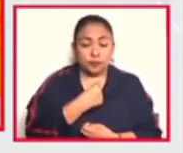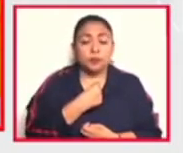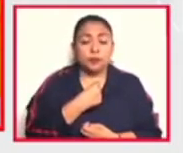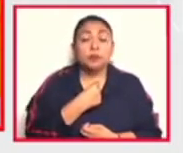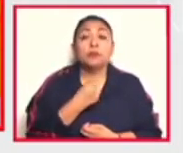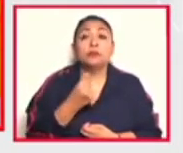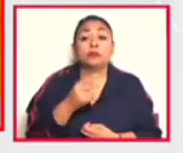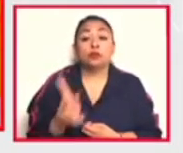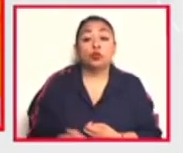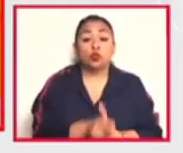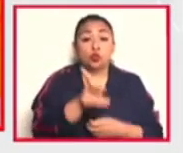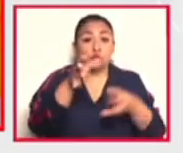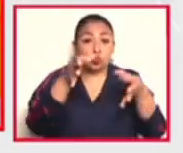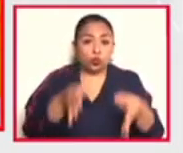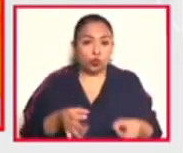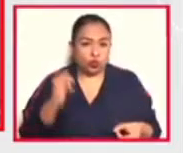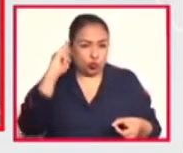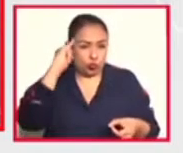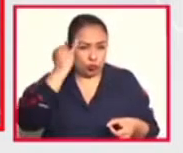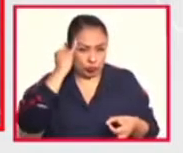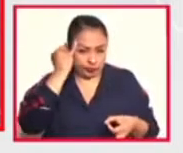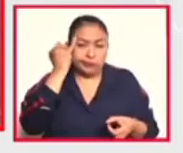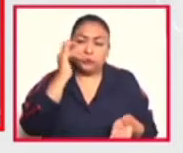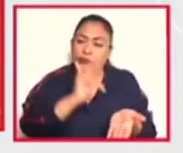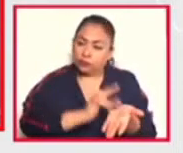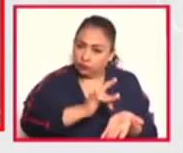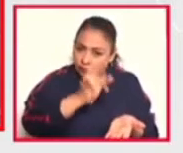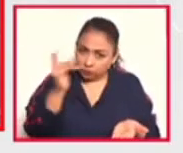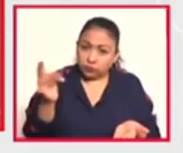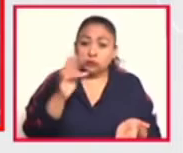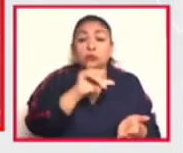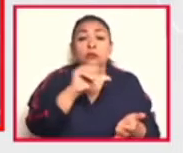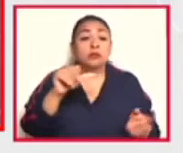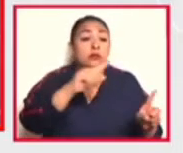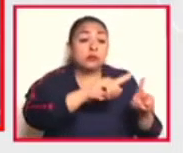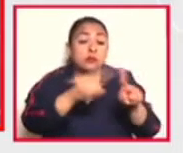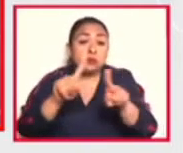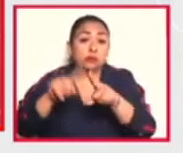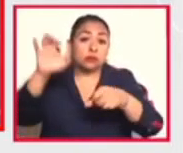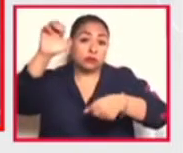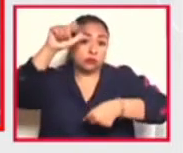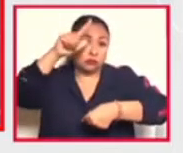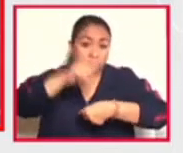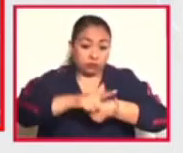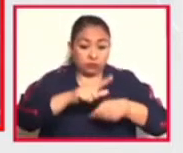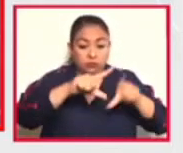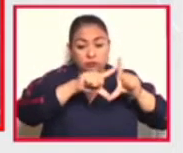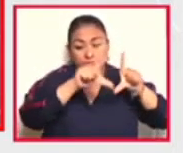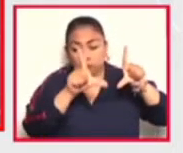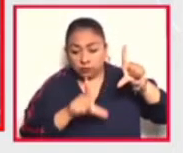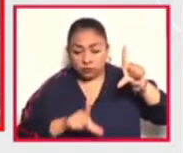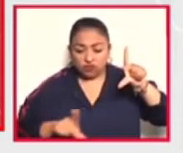pueblos originarios, de las distintas culturas del México profundo,